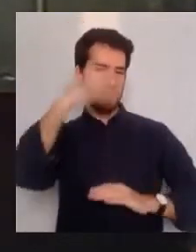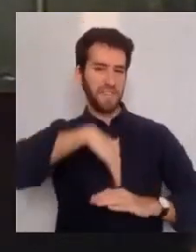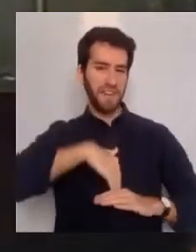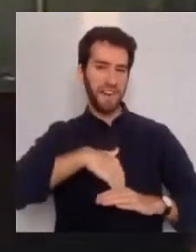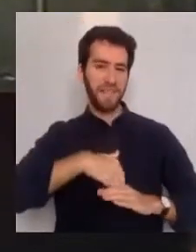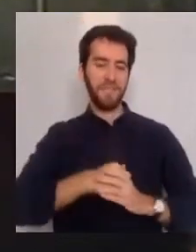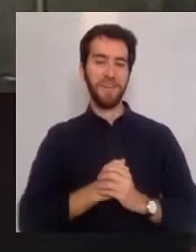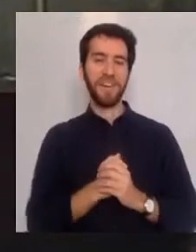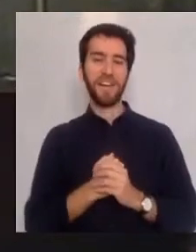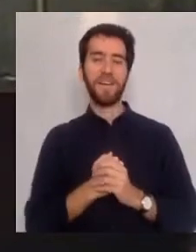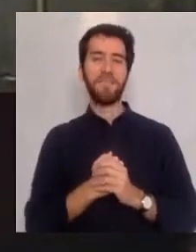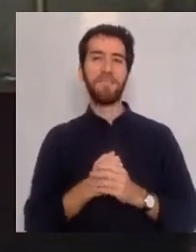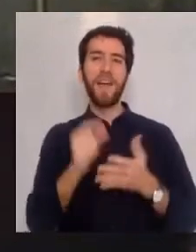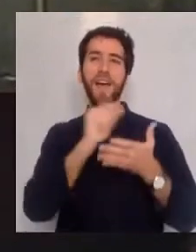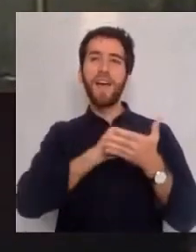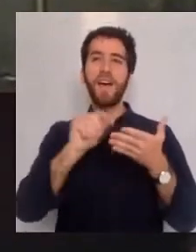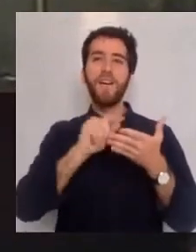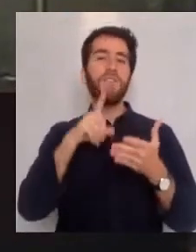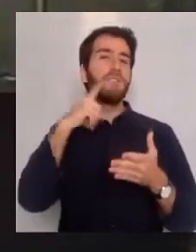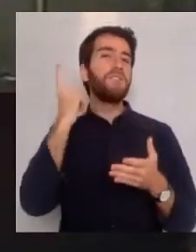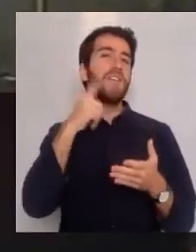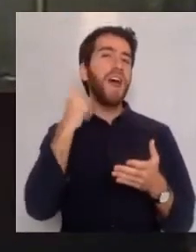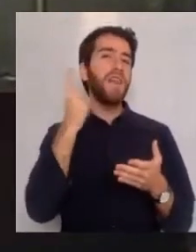libro en el que se cuenta cómo